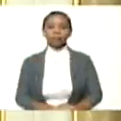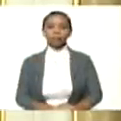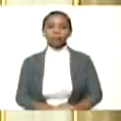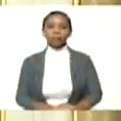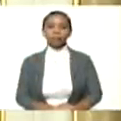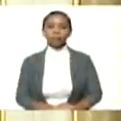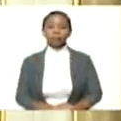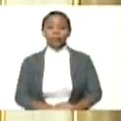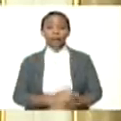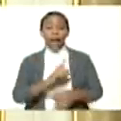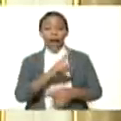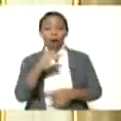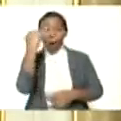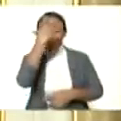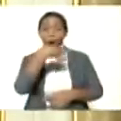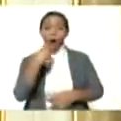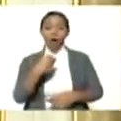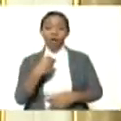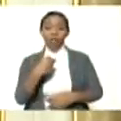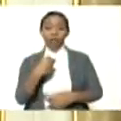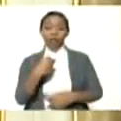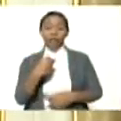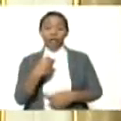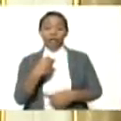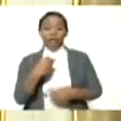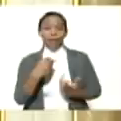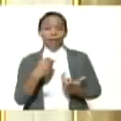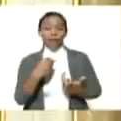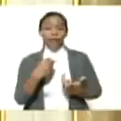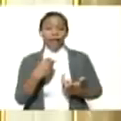Era también un joven militante de los derechos humanos,